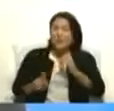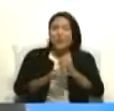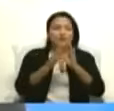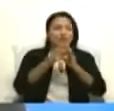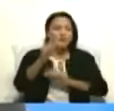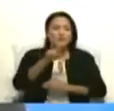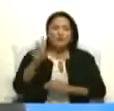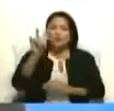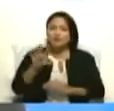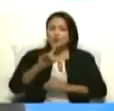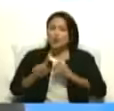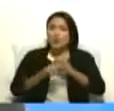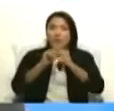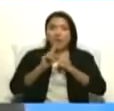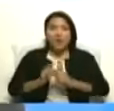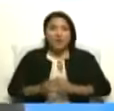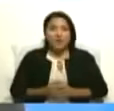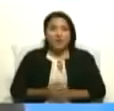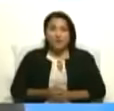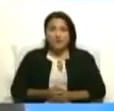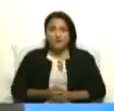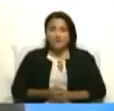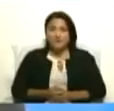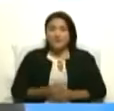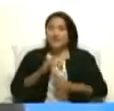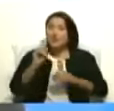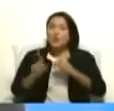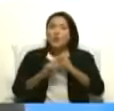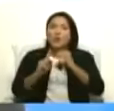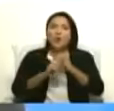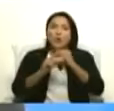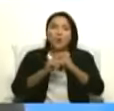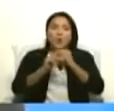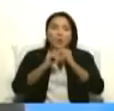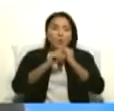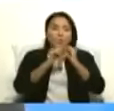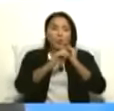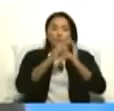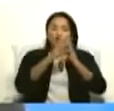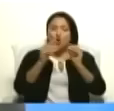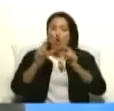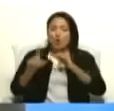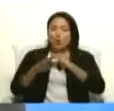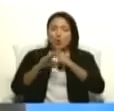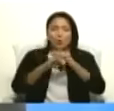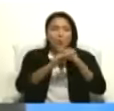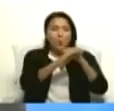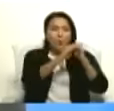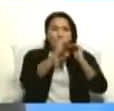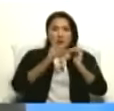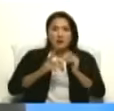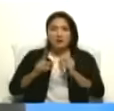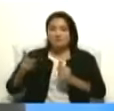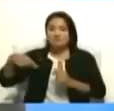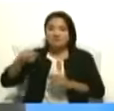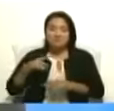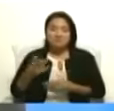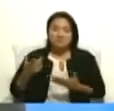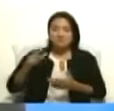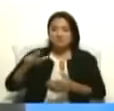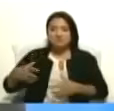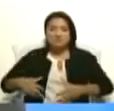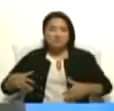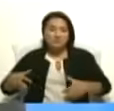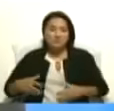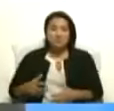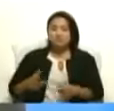se llame valemos lo mismo esos apellidos ya no valen lo que ustedes quieren que valga es decir volverse a adueñar de Venezuela y administrarlo como un